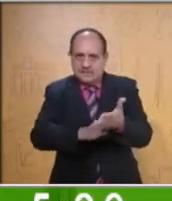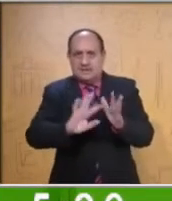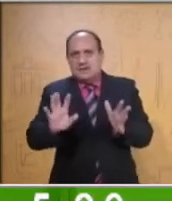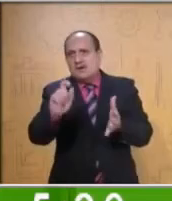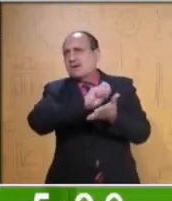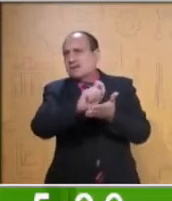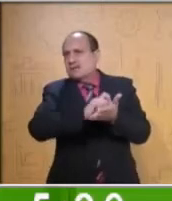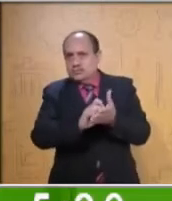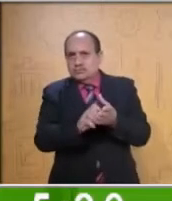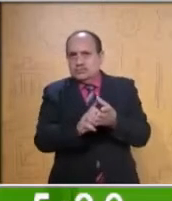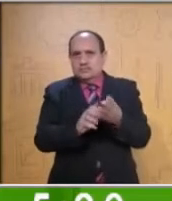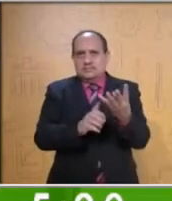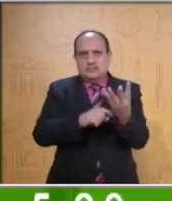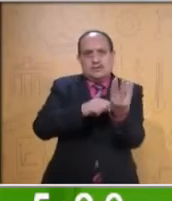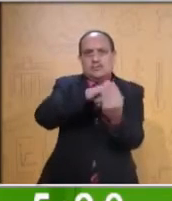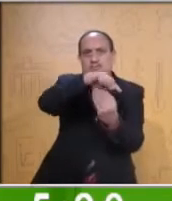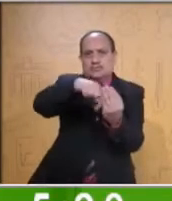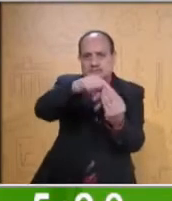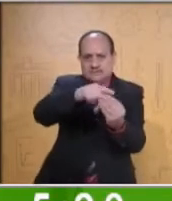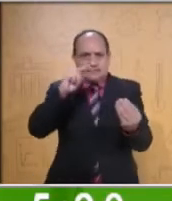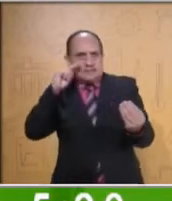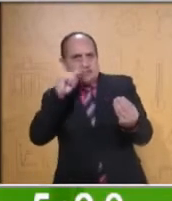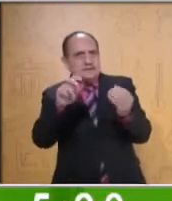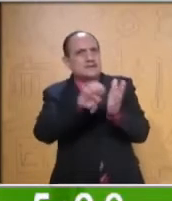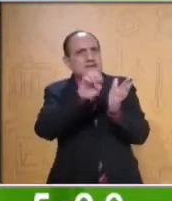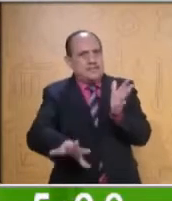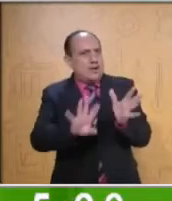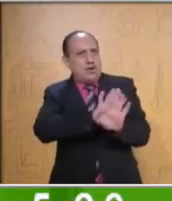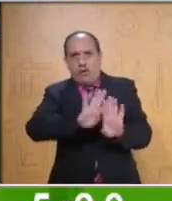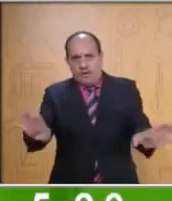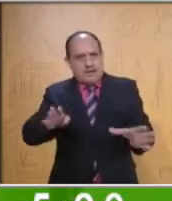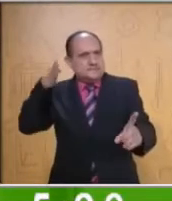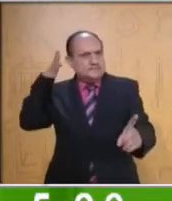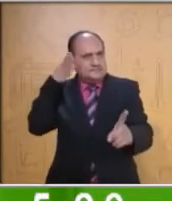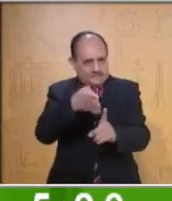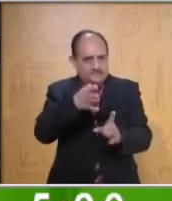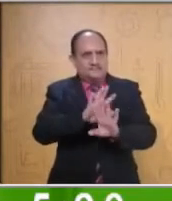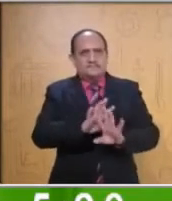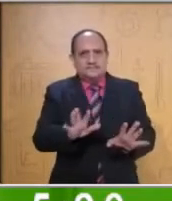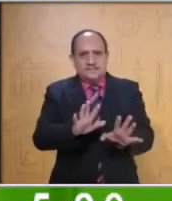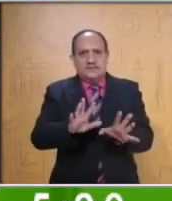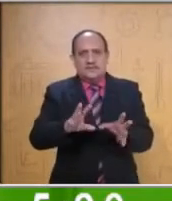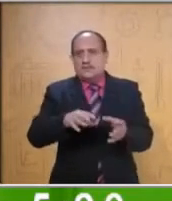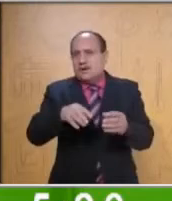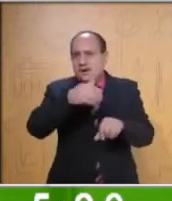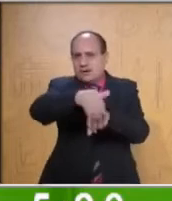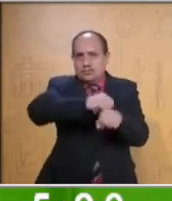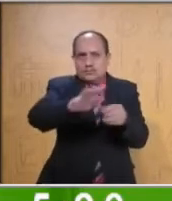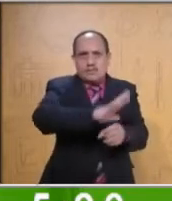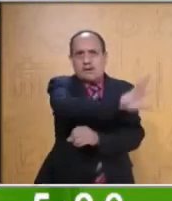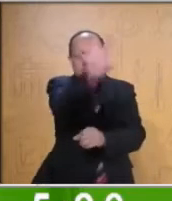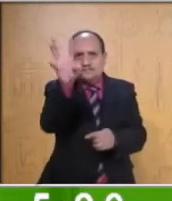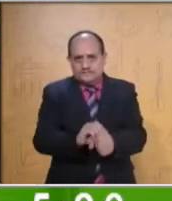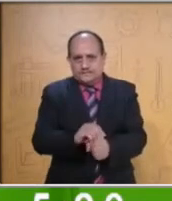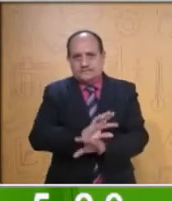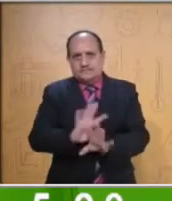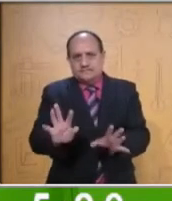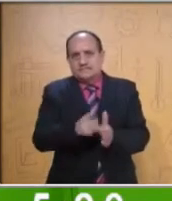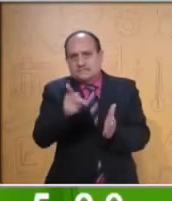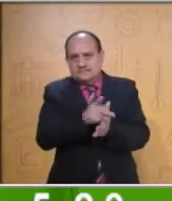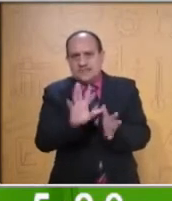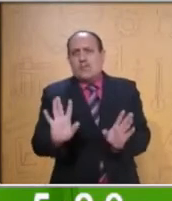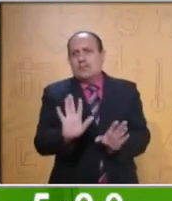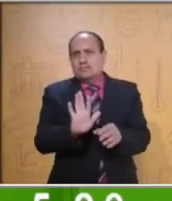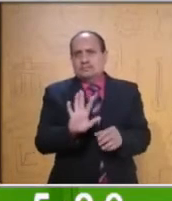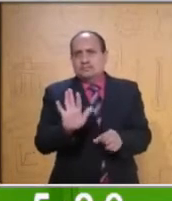anotemos los atados para que vean el ejemplo o se vayan directo a la frecuencia absoluta ya por cantidades. ¿Por qué puse 0